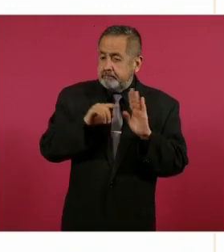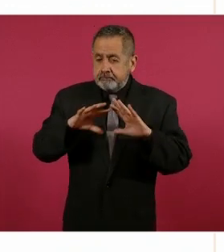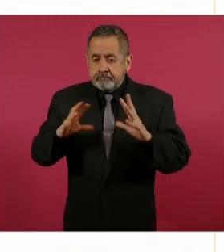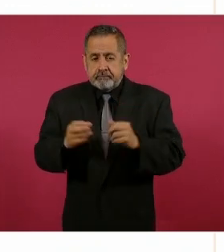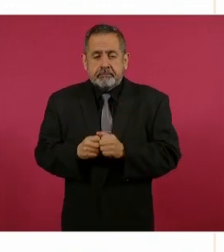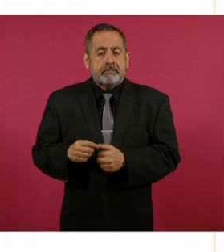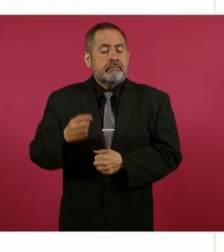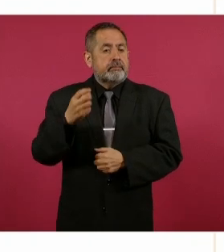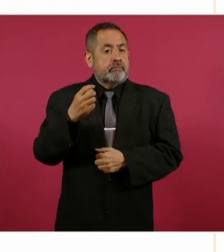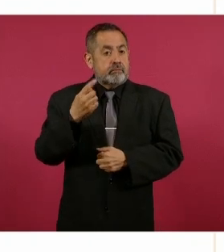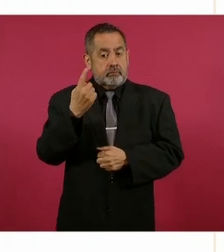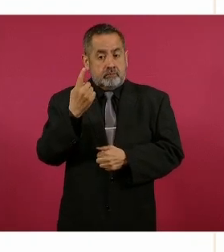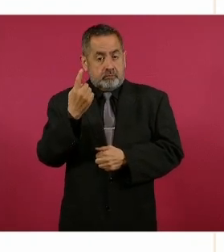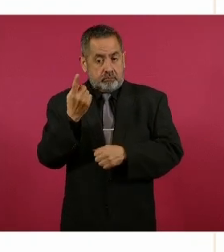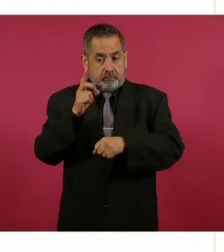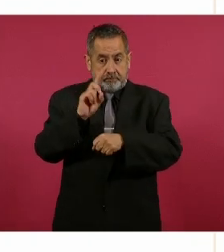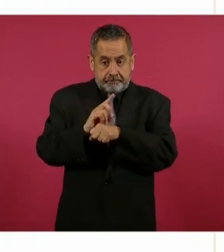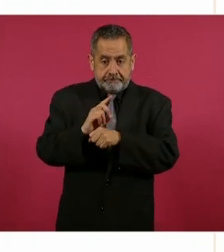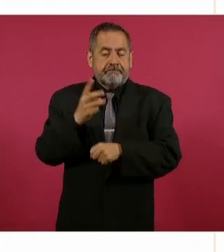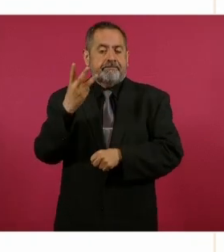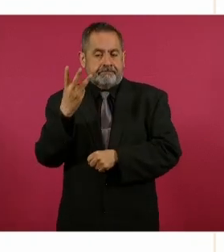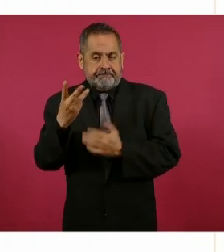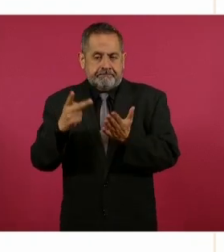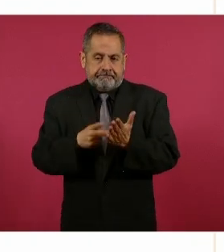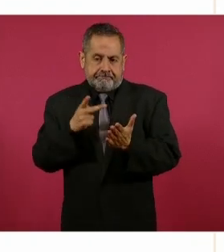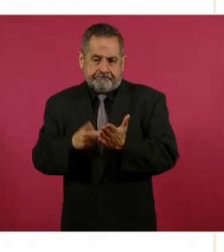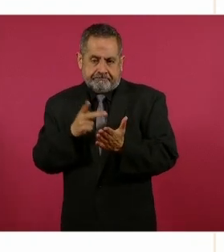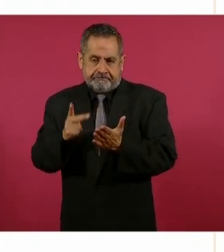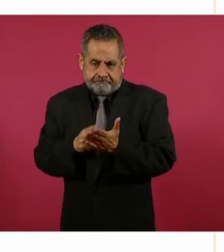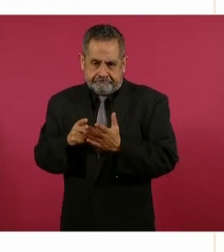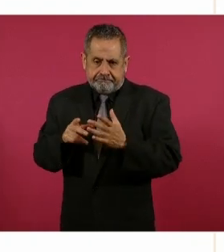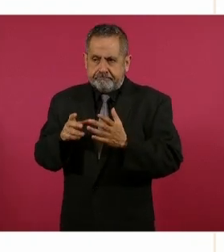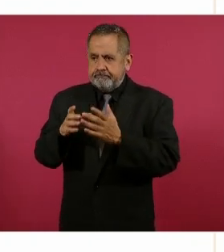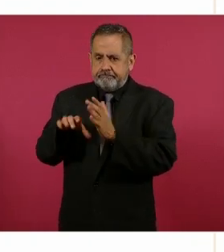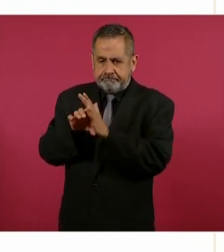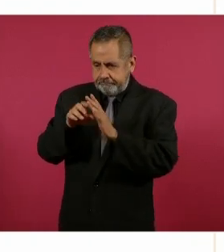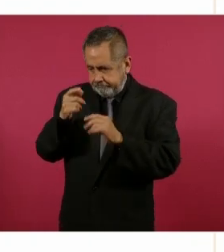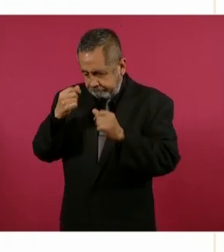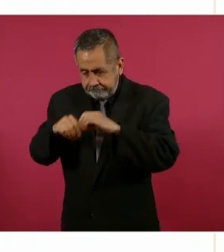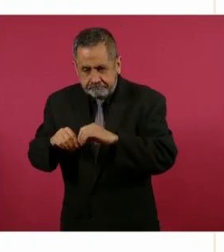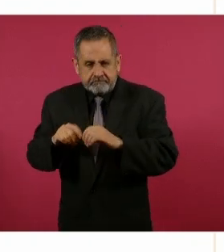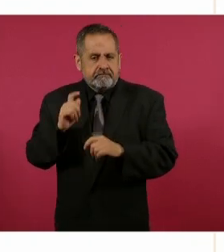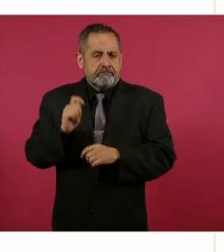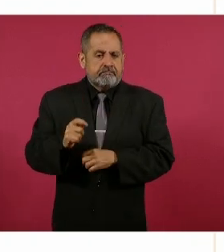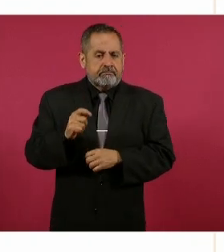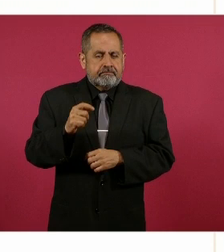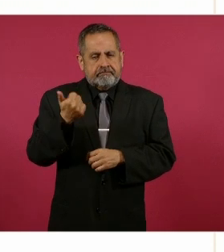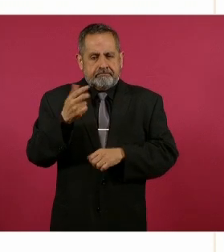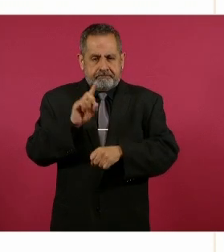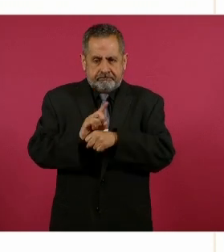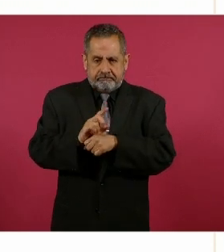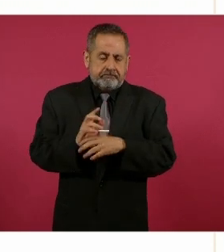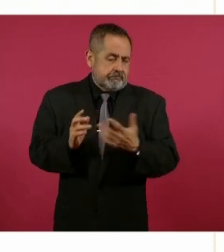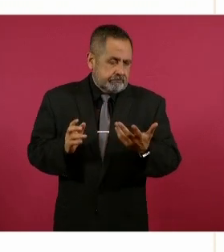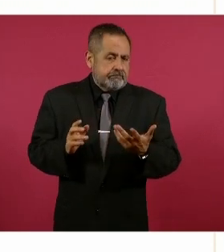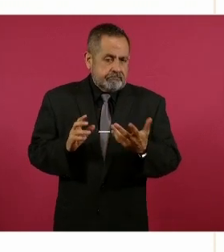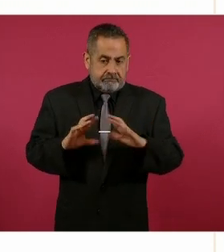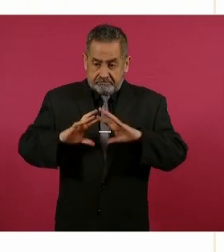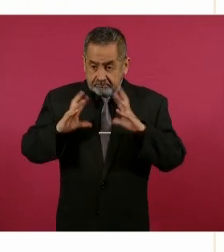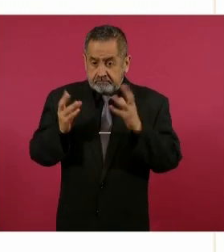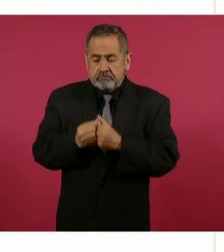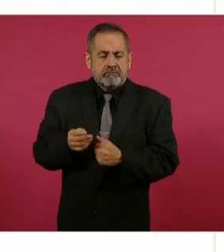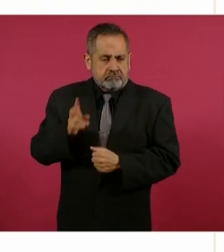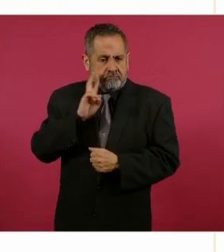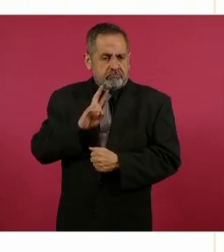de 3 cirugías por turno. Esto nos llevaría a 6 cirugías diarias cuando el quirófano tiene todo el equipo, todo el